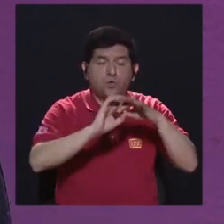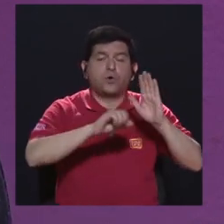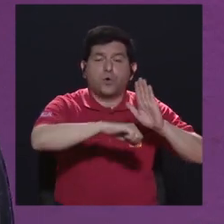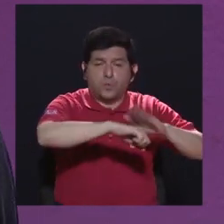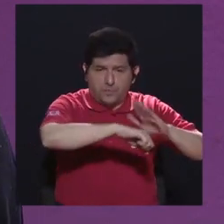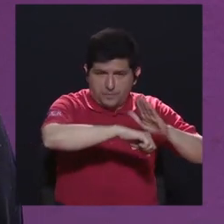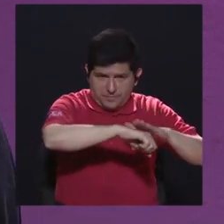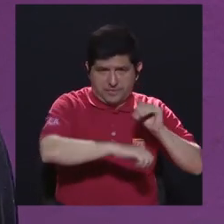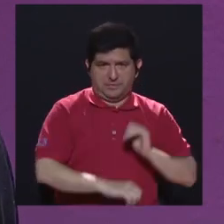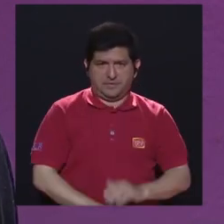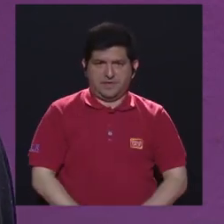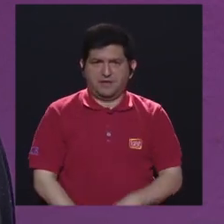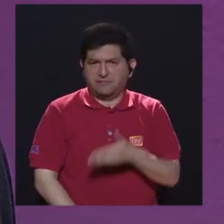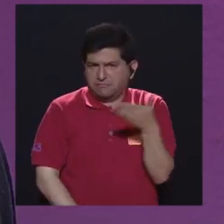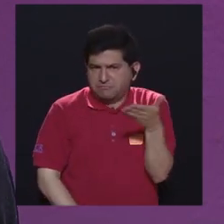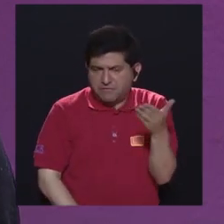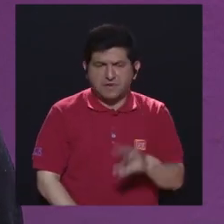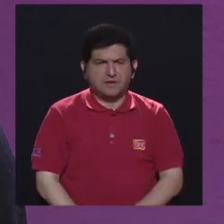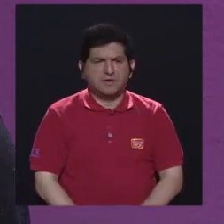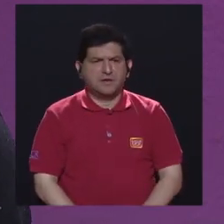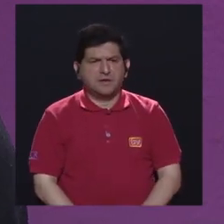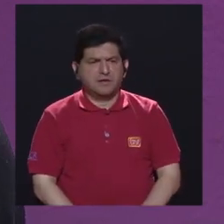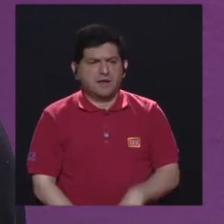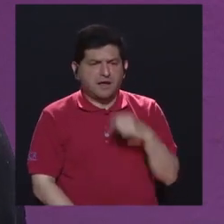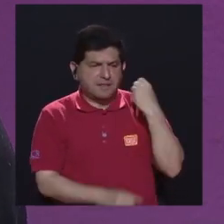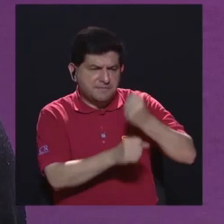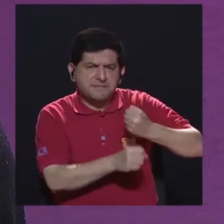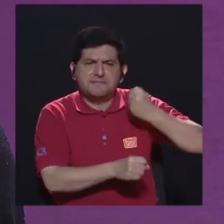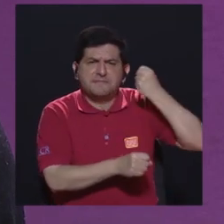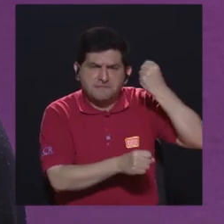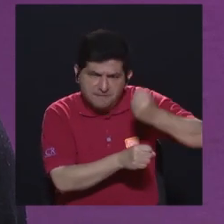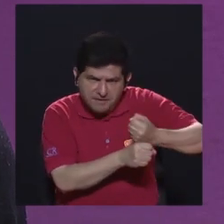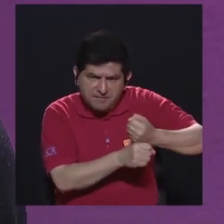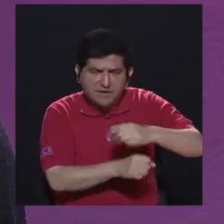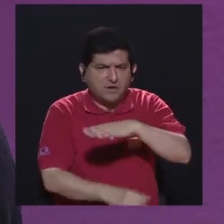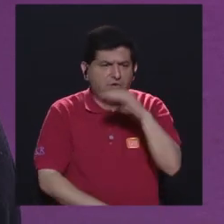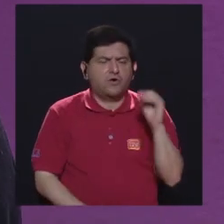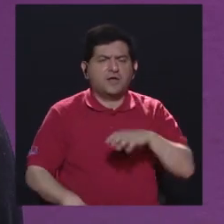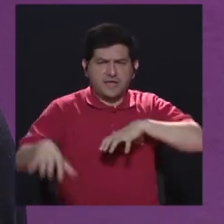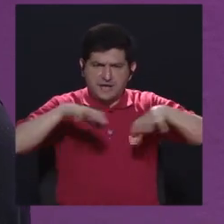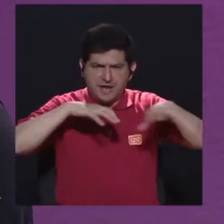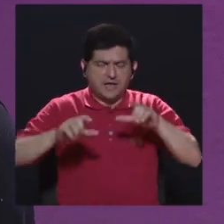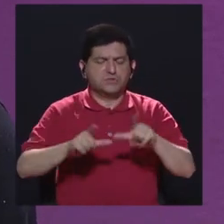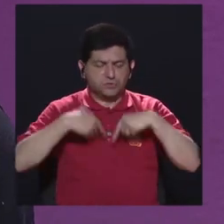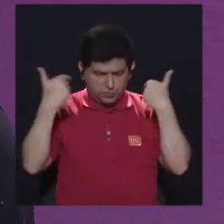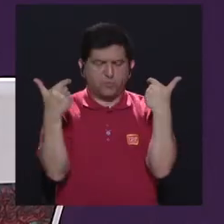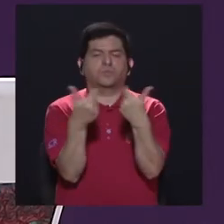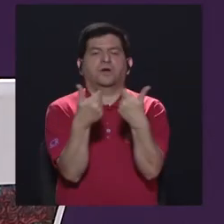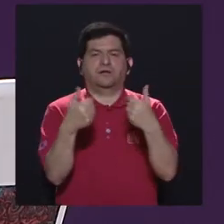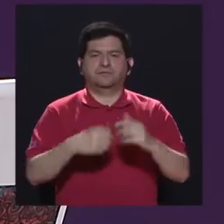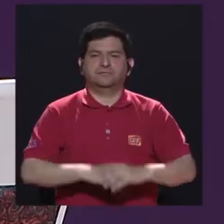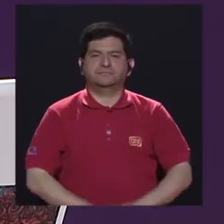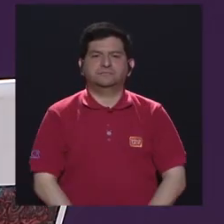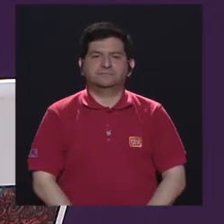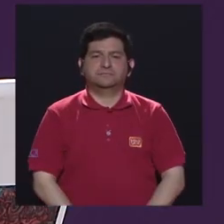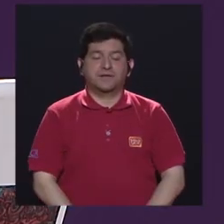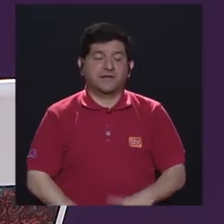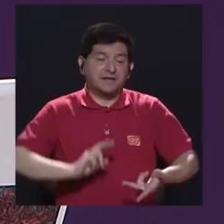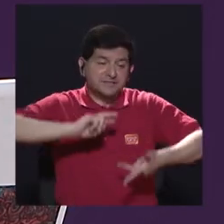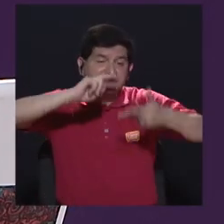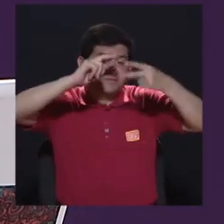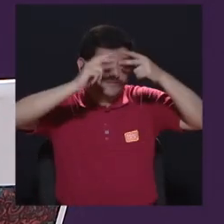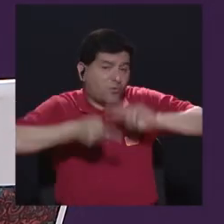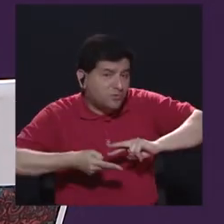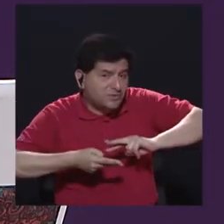poco, en realidad mayormente el trabajo y el accionar en colectivo, que sería lo contrario